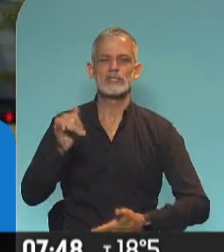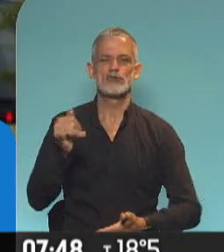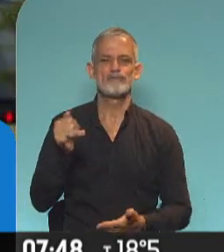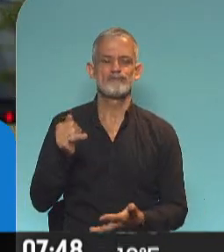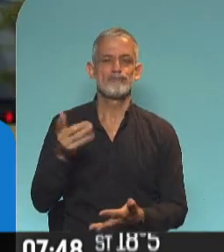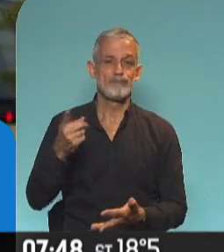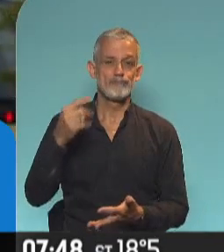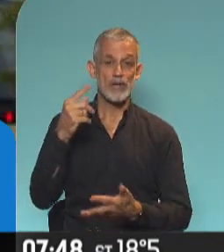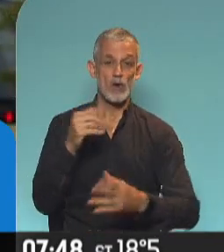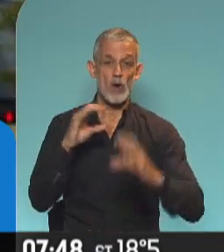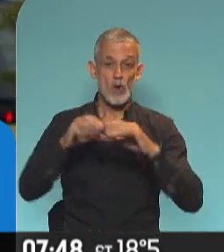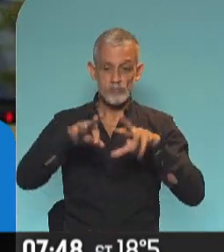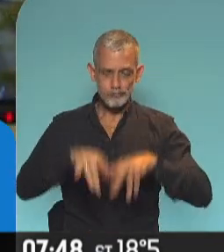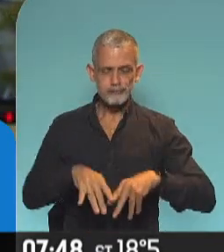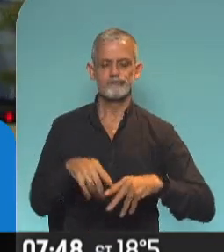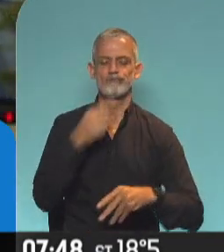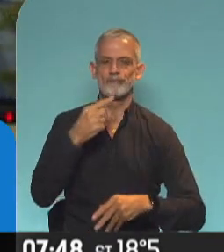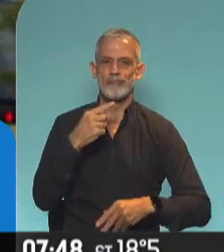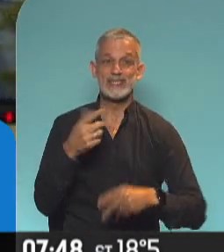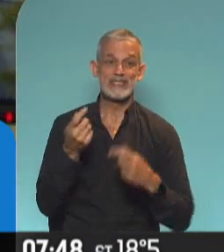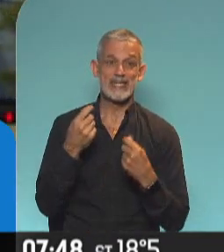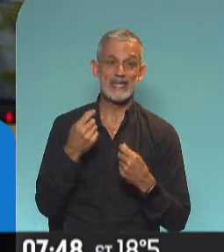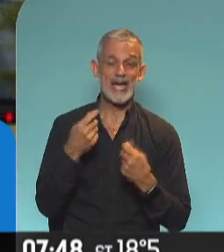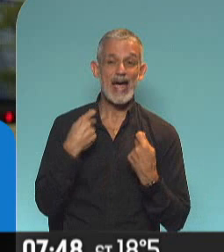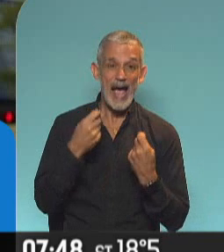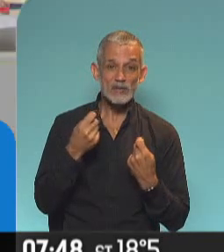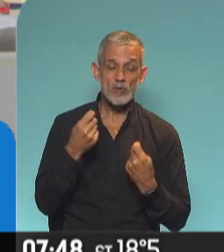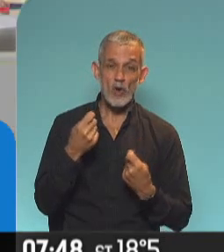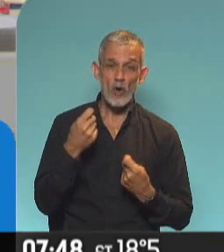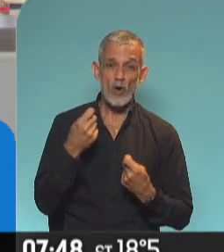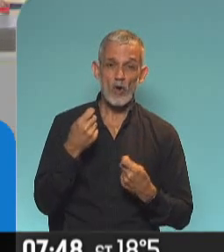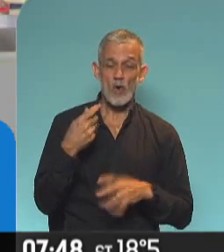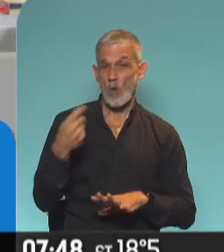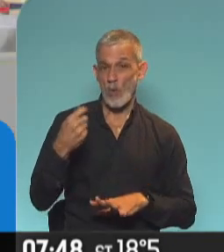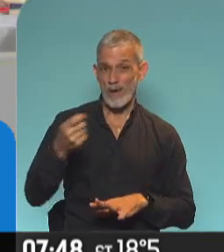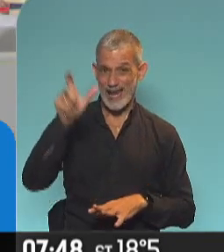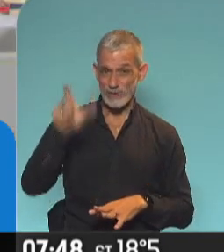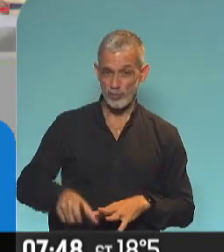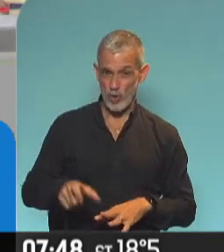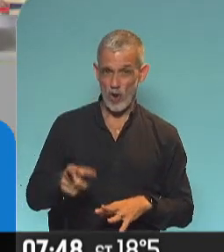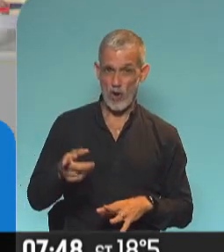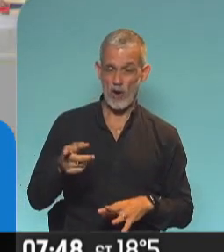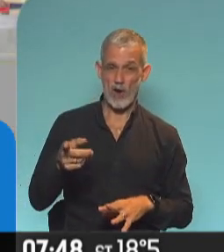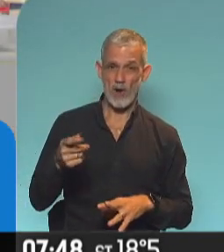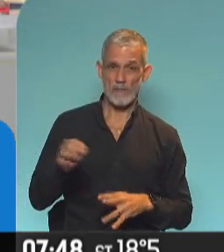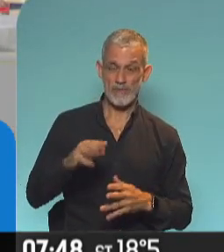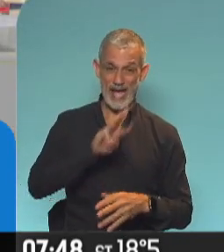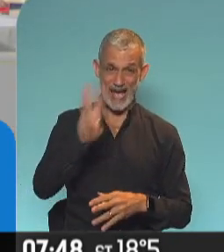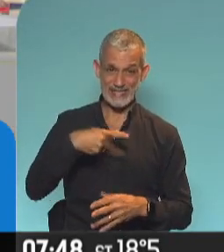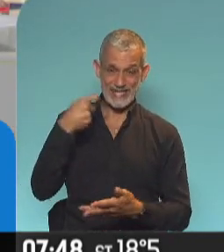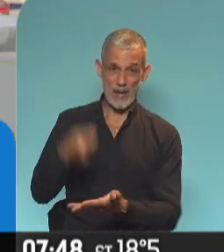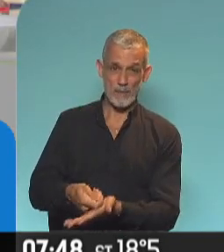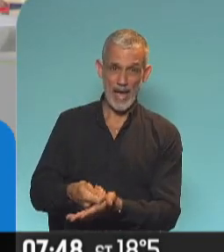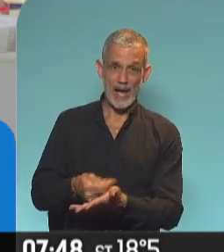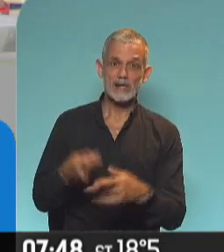lo que dice el comunicado es que el gasto jubilatorio, lo que tiene que ver con lo que paga ANSES, es